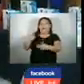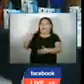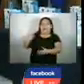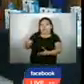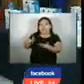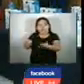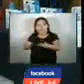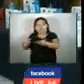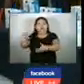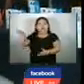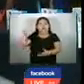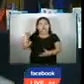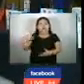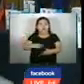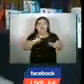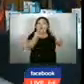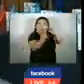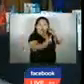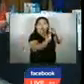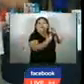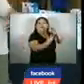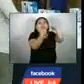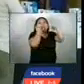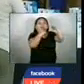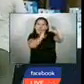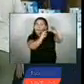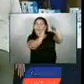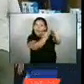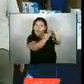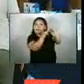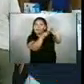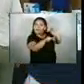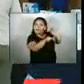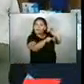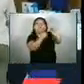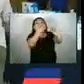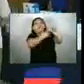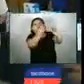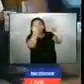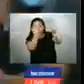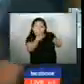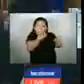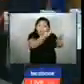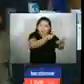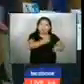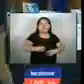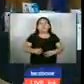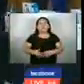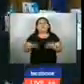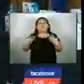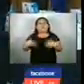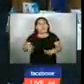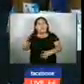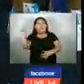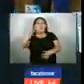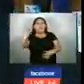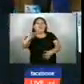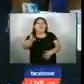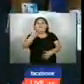con anterioridad. Como lo mencionaba anteriormente, el ministro de Salud ha anunciado el uso del